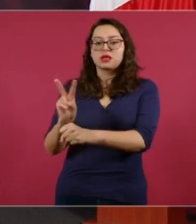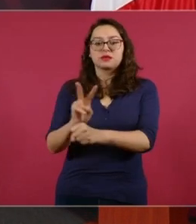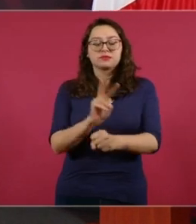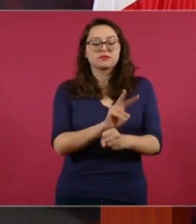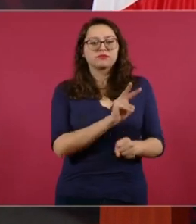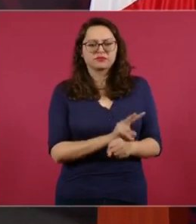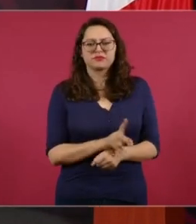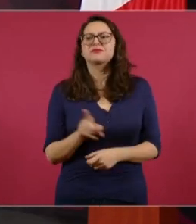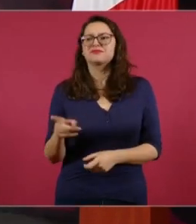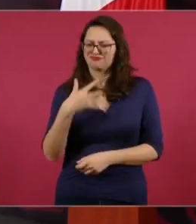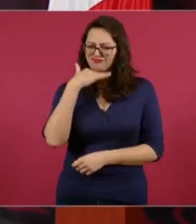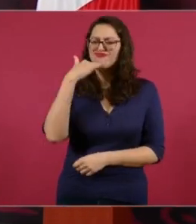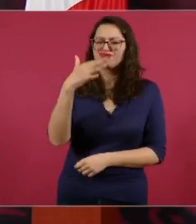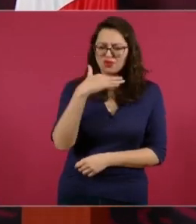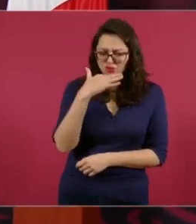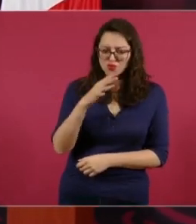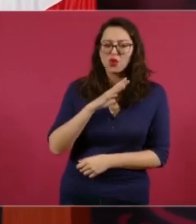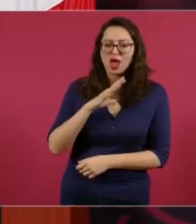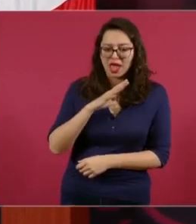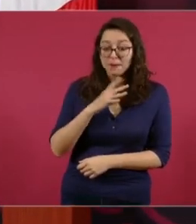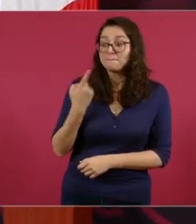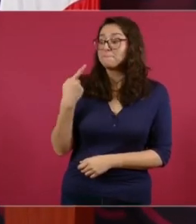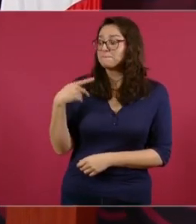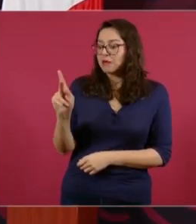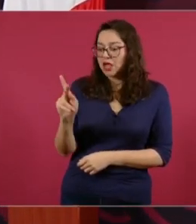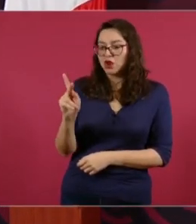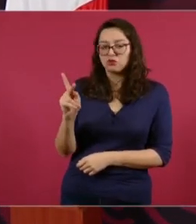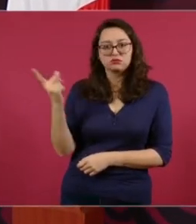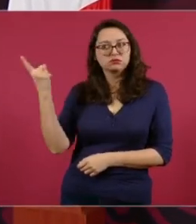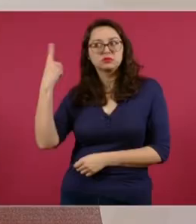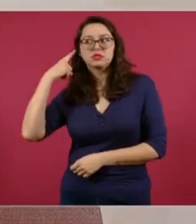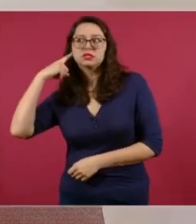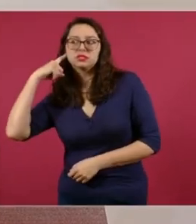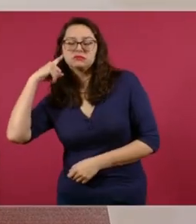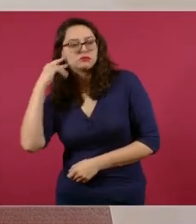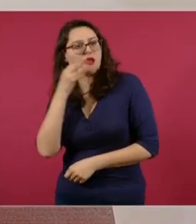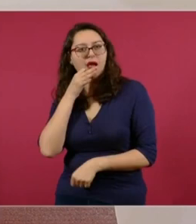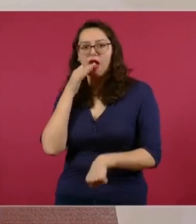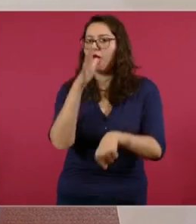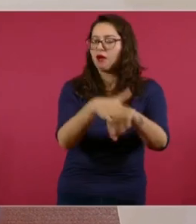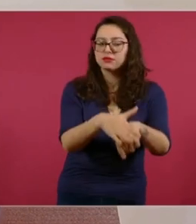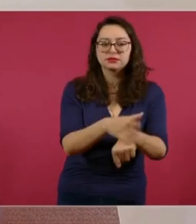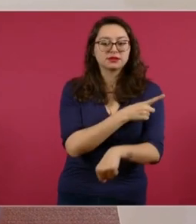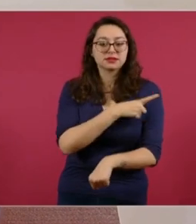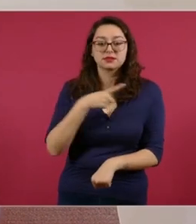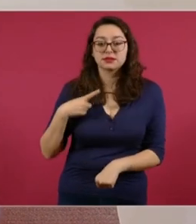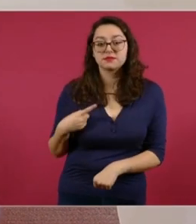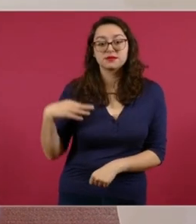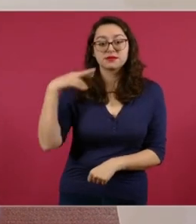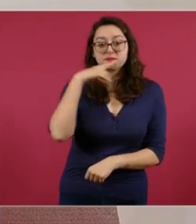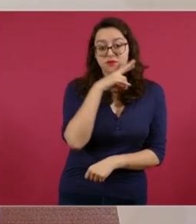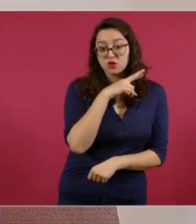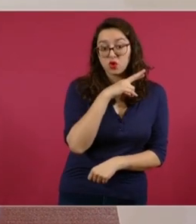porque de lo contrario nos convertimos en cómplices.